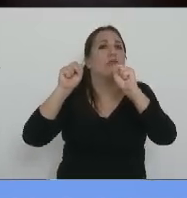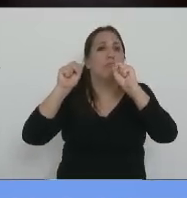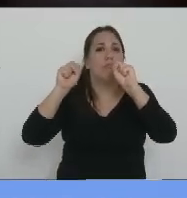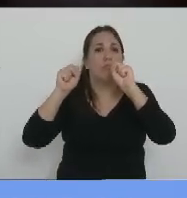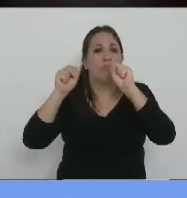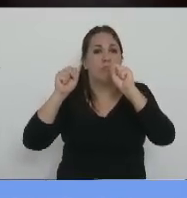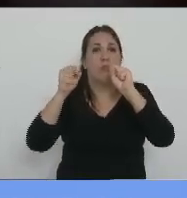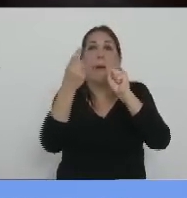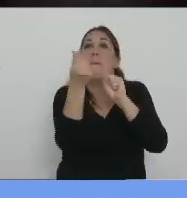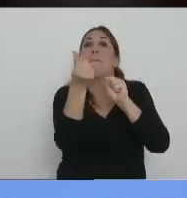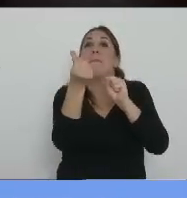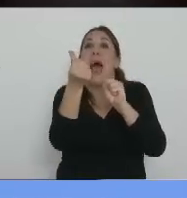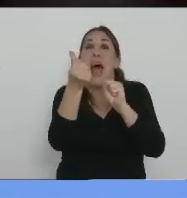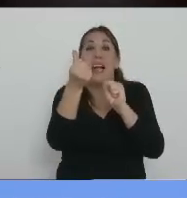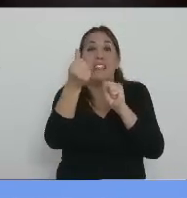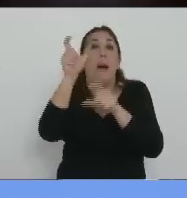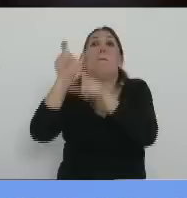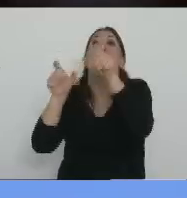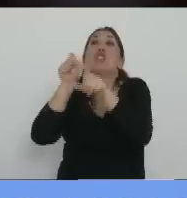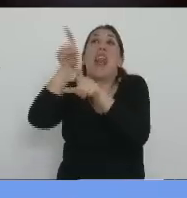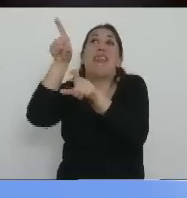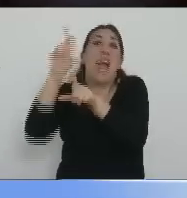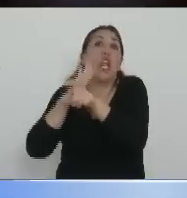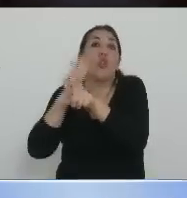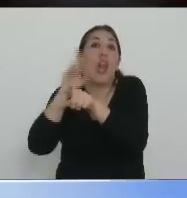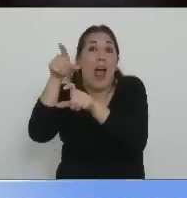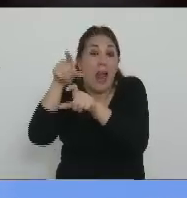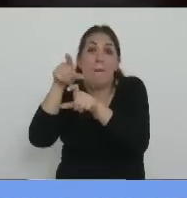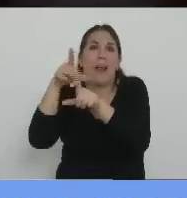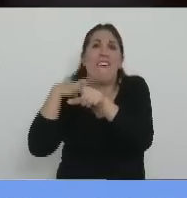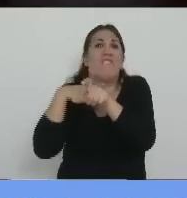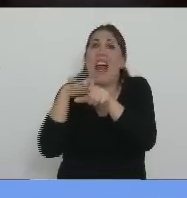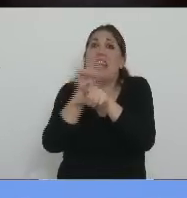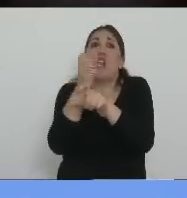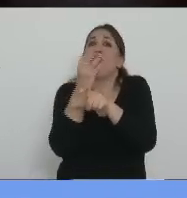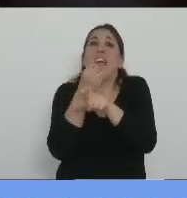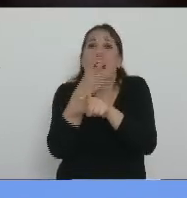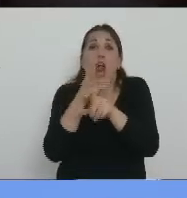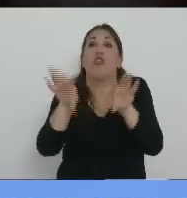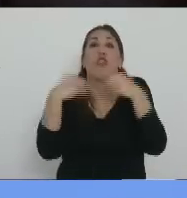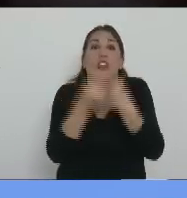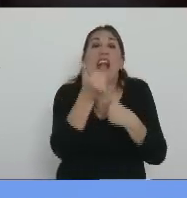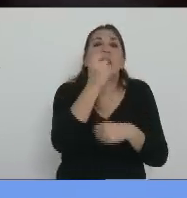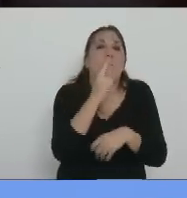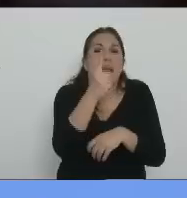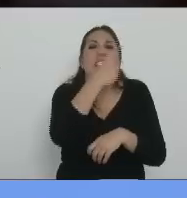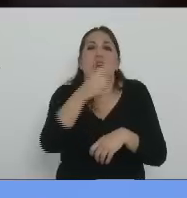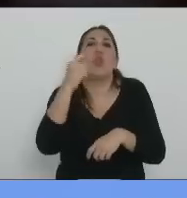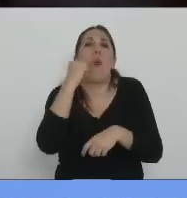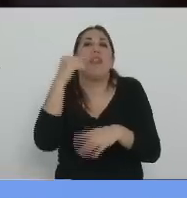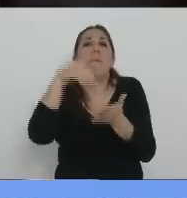dinero de residentes norteamericanos no declarados en el exterior 6 mil 140 millones de dólares